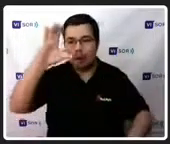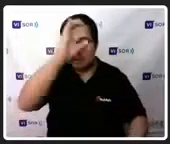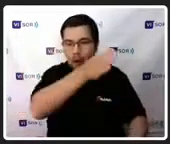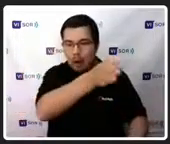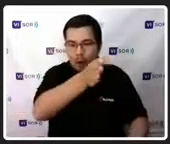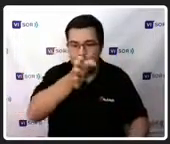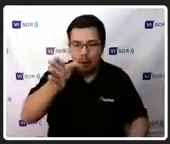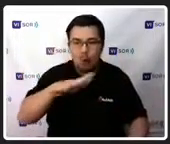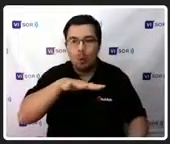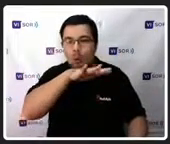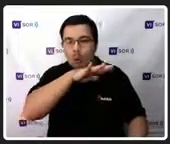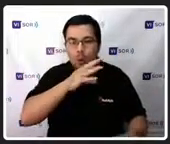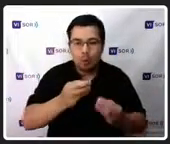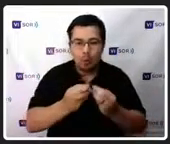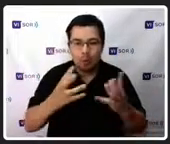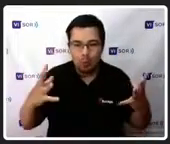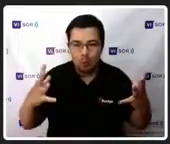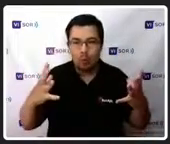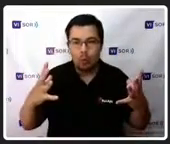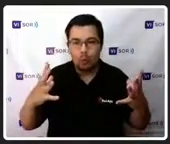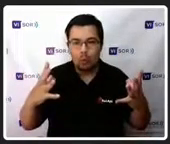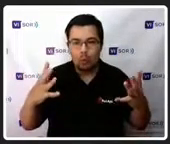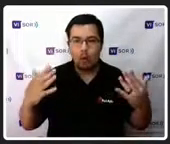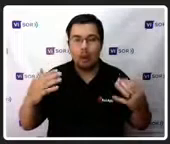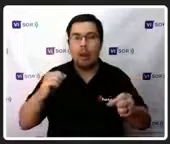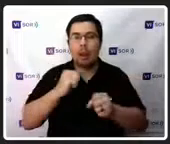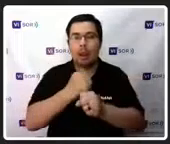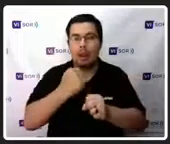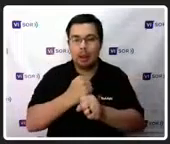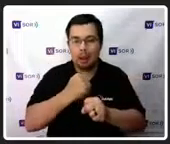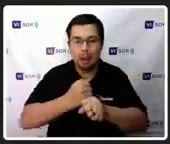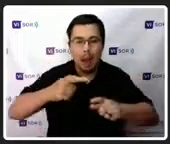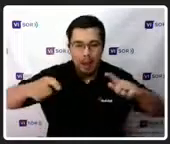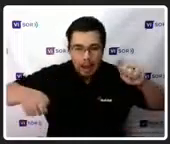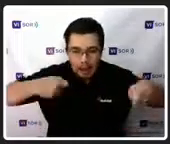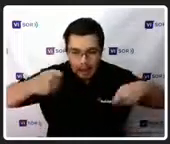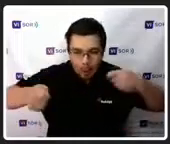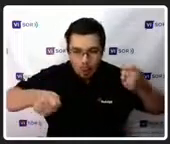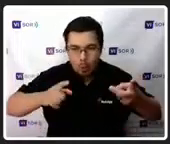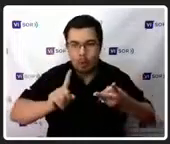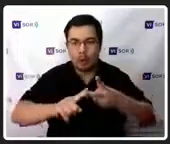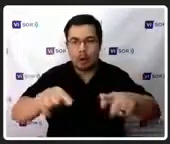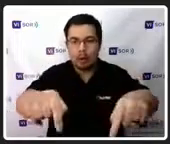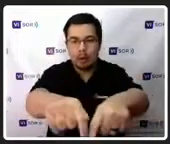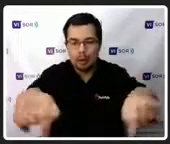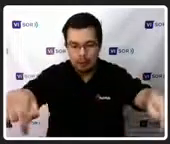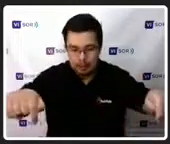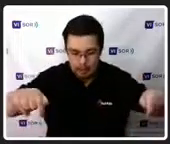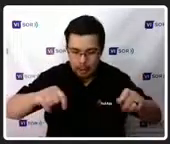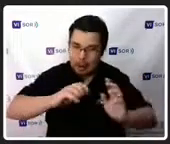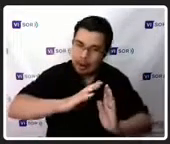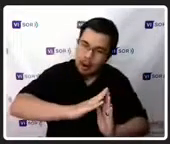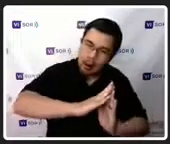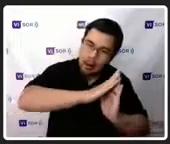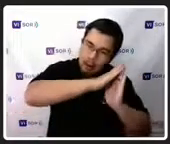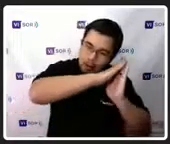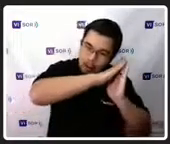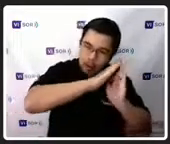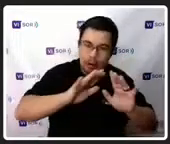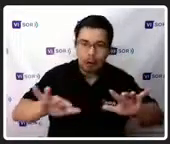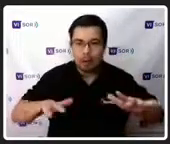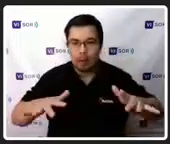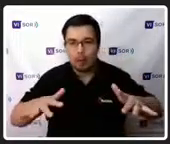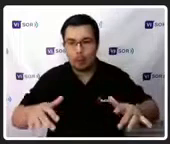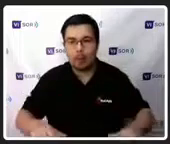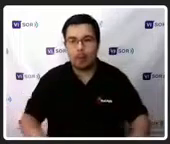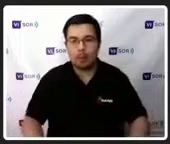el restaurante didáctico, usamos mucho la sala habitación, ¿no es cierto?, que simula una habitación de un hotel. Y